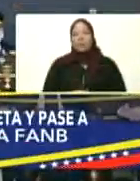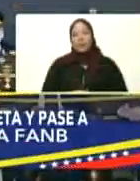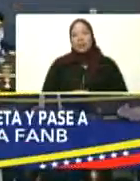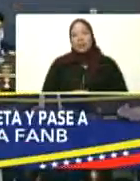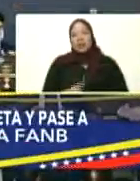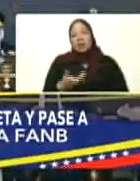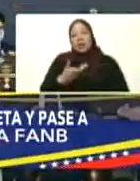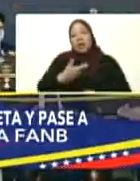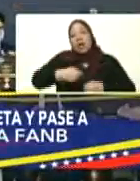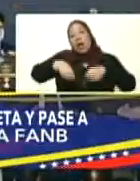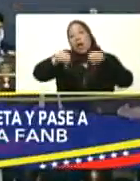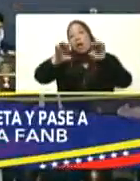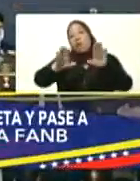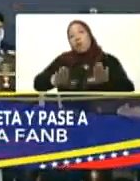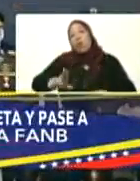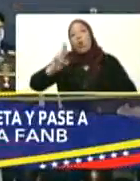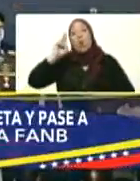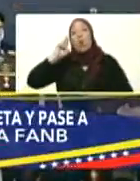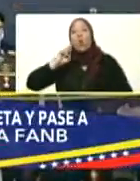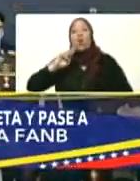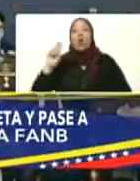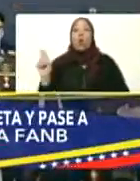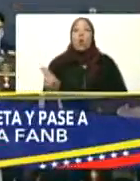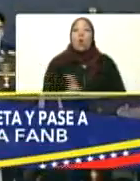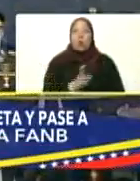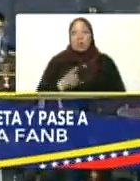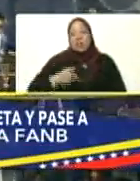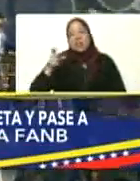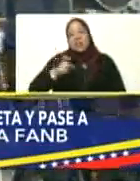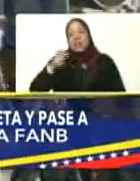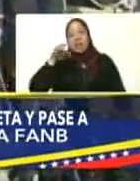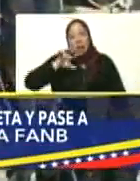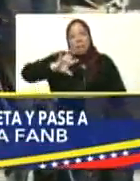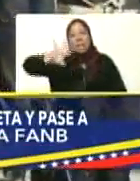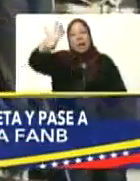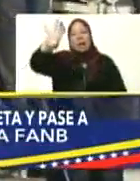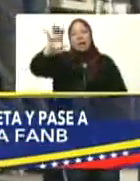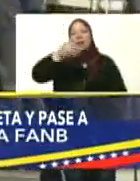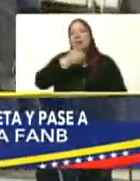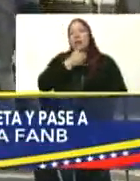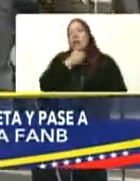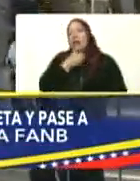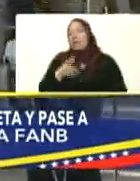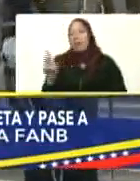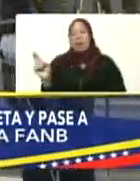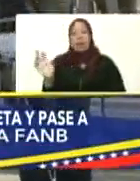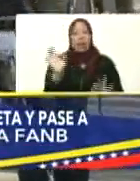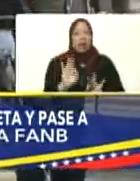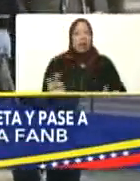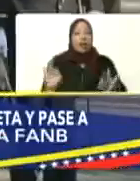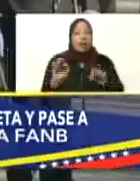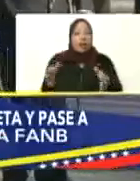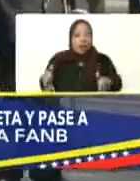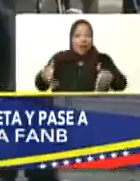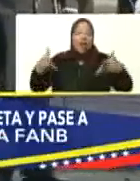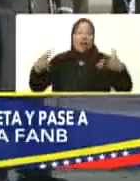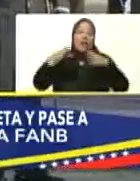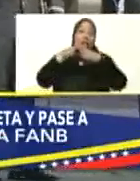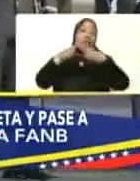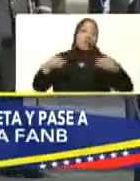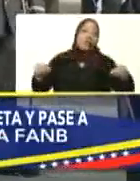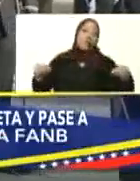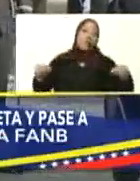quien abandona todo por ser útil a su patria no pierde nada y gana cuanto le consagra.